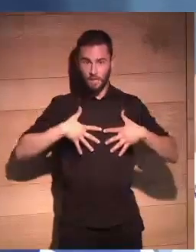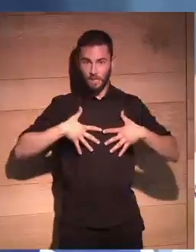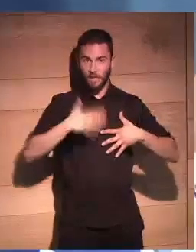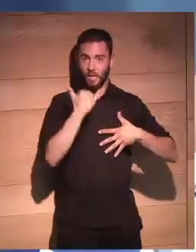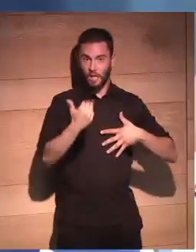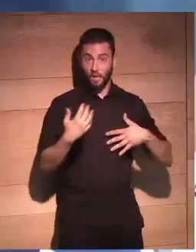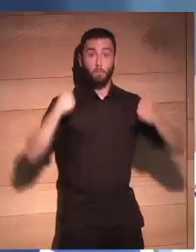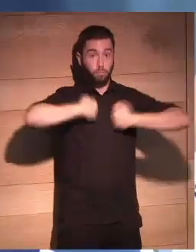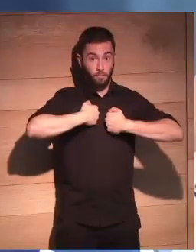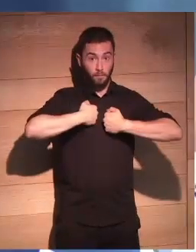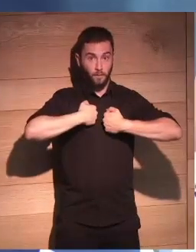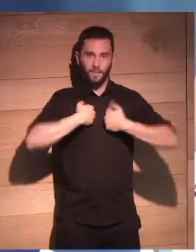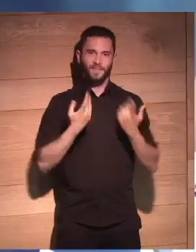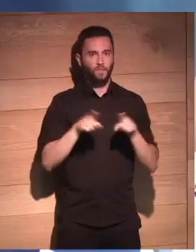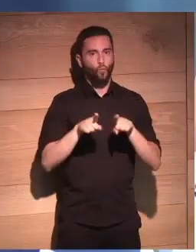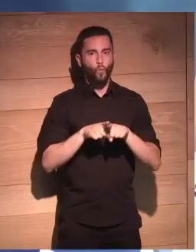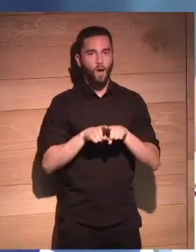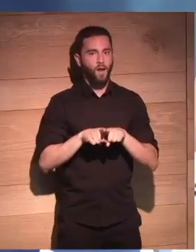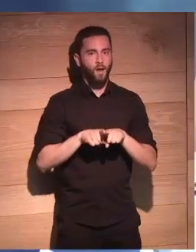traje, es como que